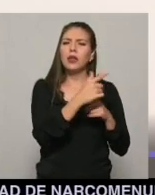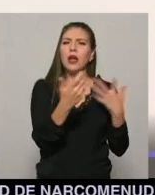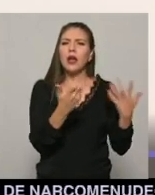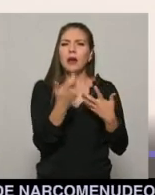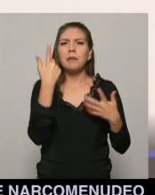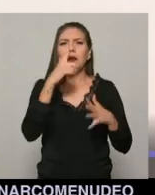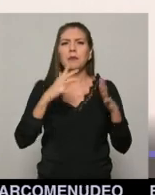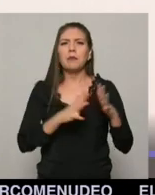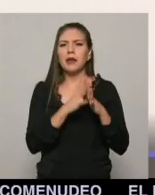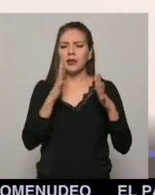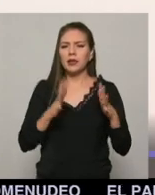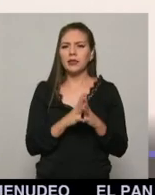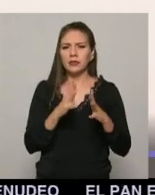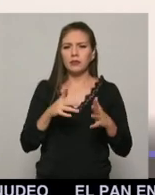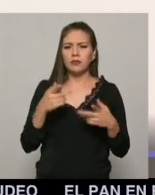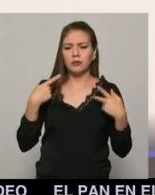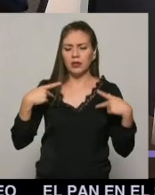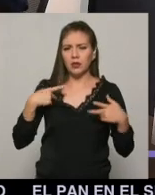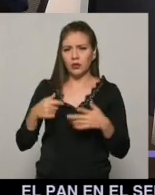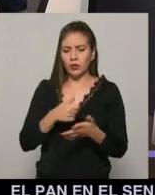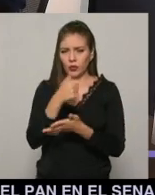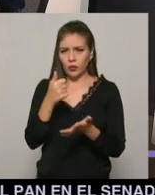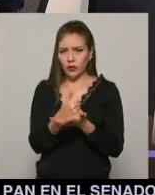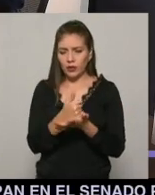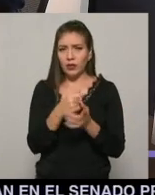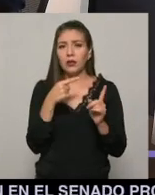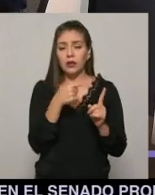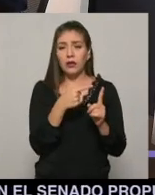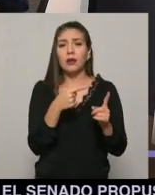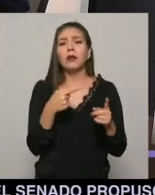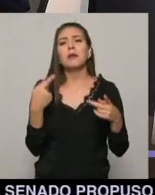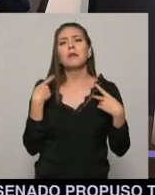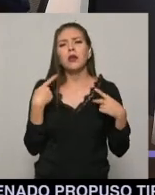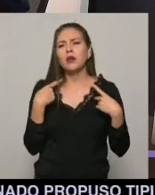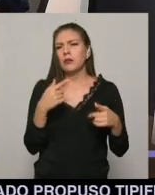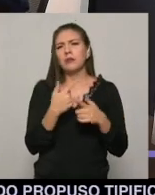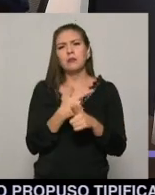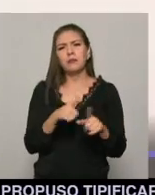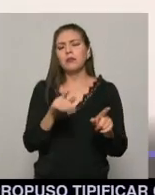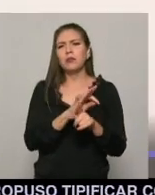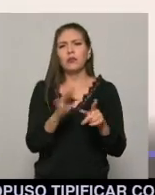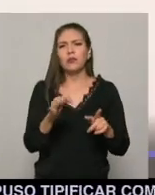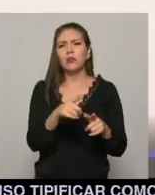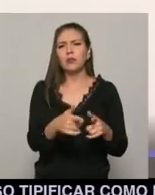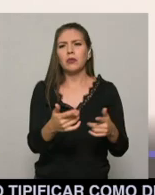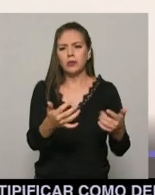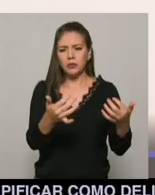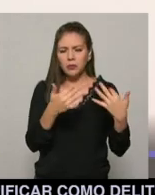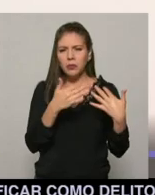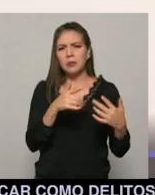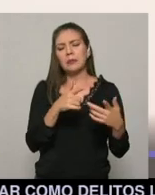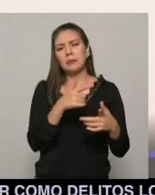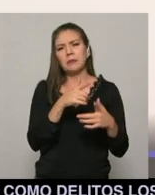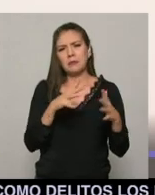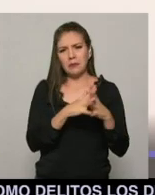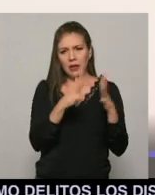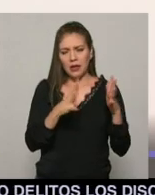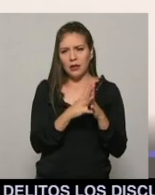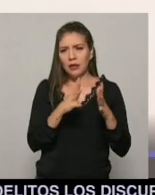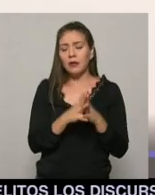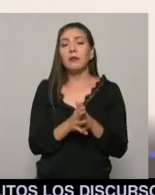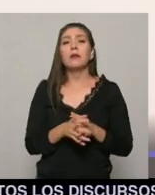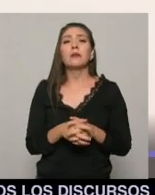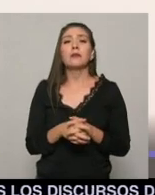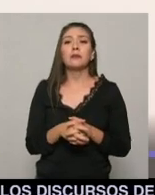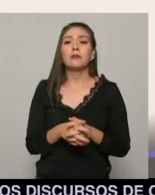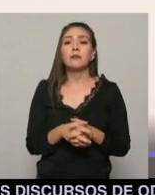participación ciudadana en la que están invitados personas de sociedad civil, organizaciones de la sociedad civil. Todavía no queda claro cómo va a estar funcionando esta